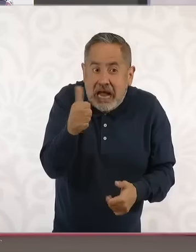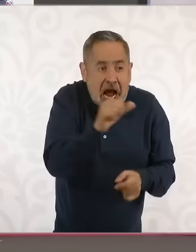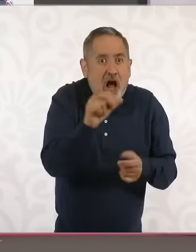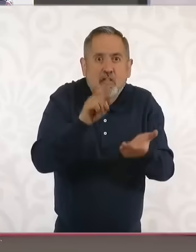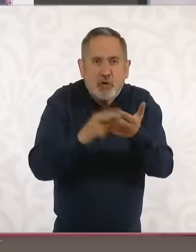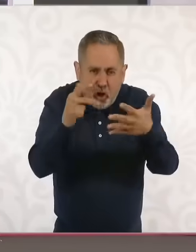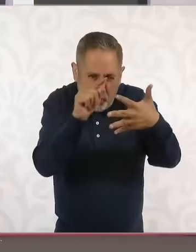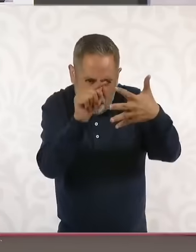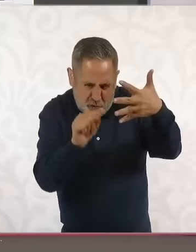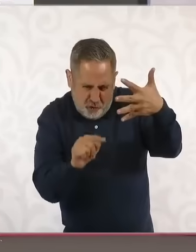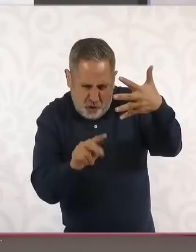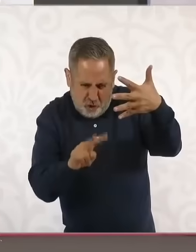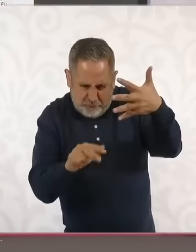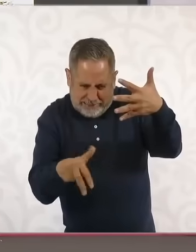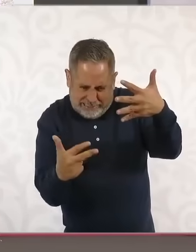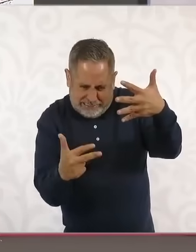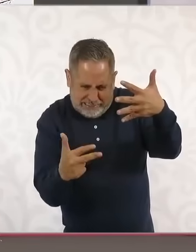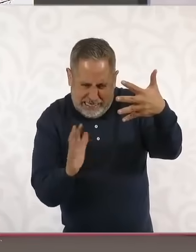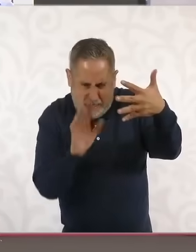por acá habla del 2013,